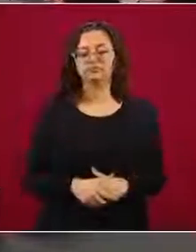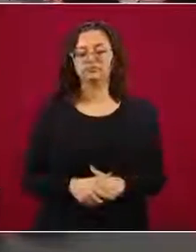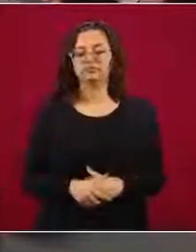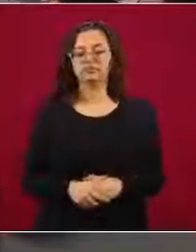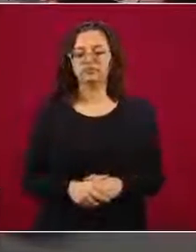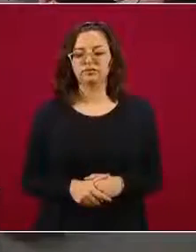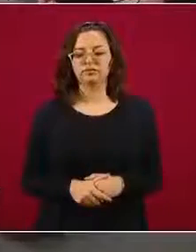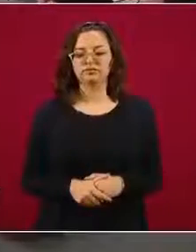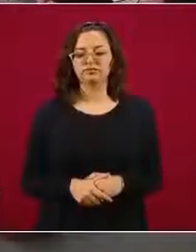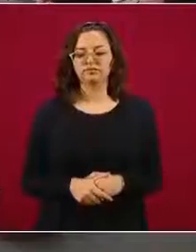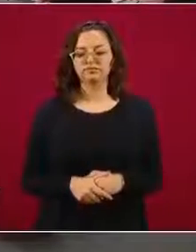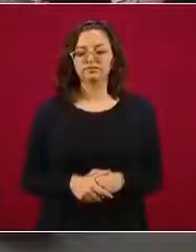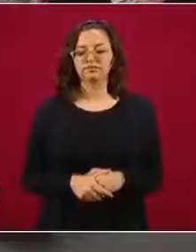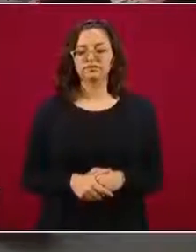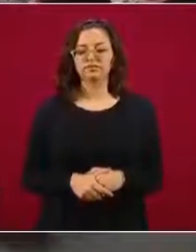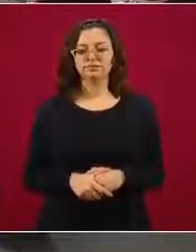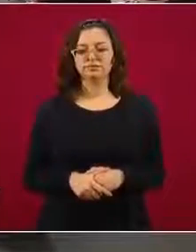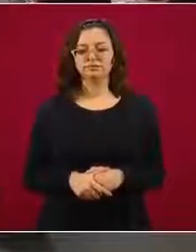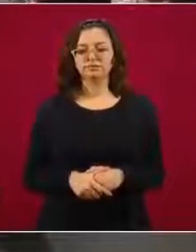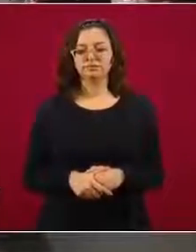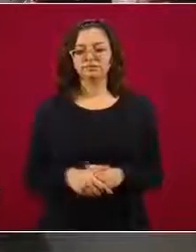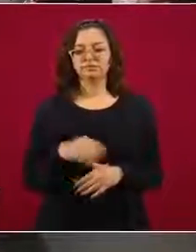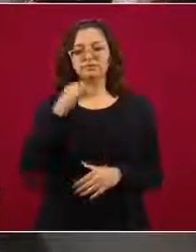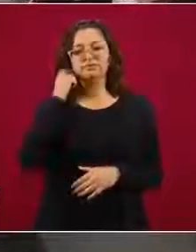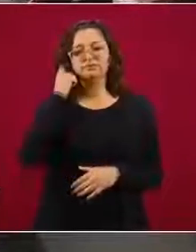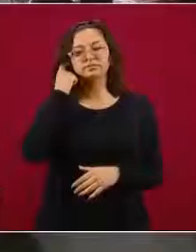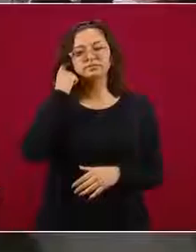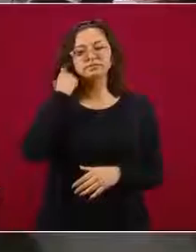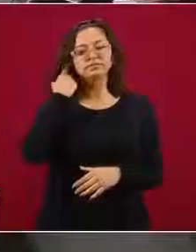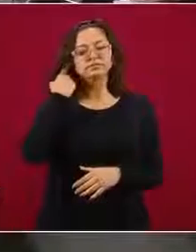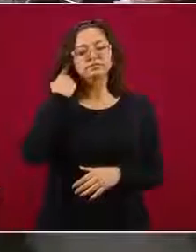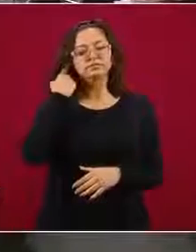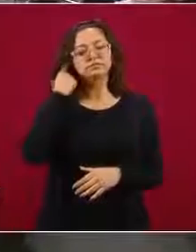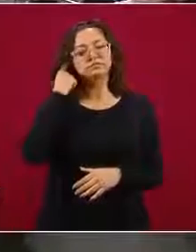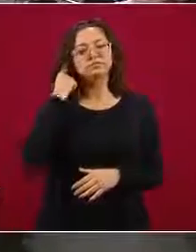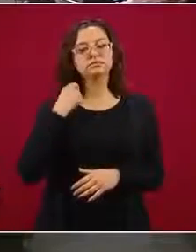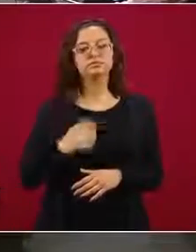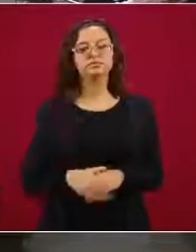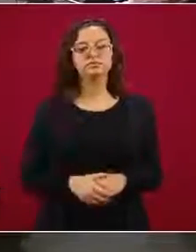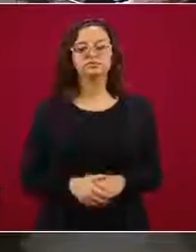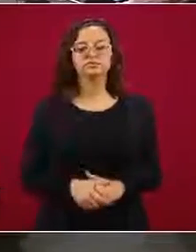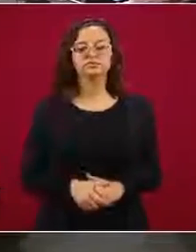personas mayores. Entonces, todo esto es